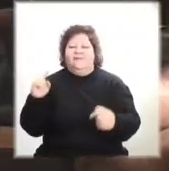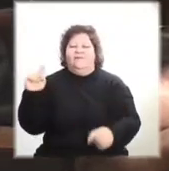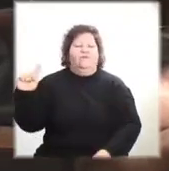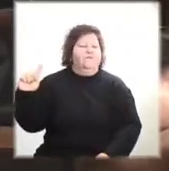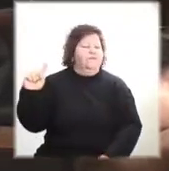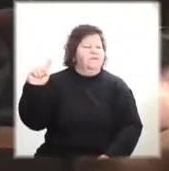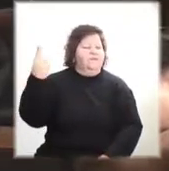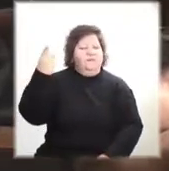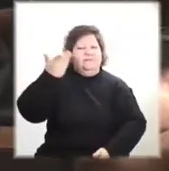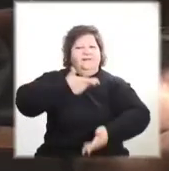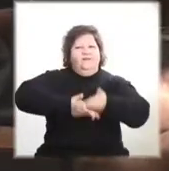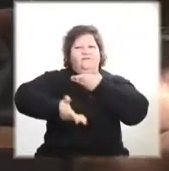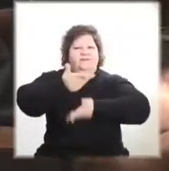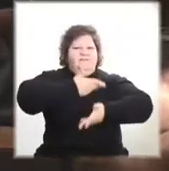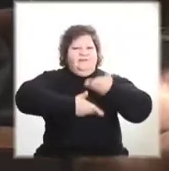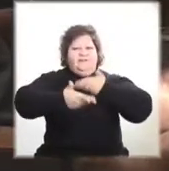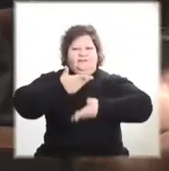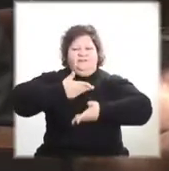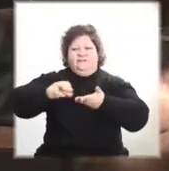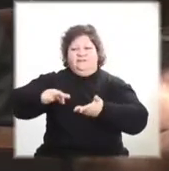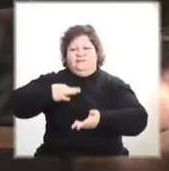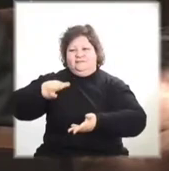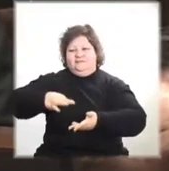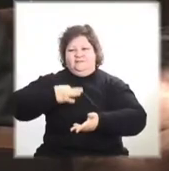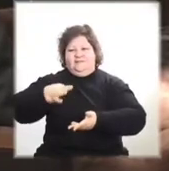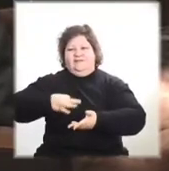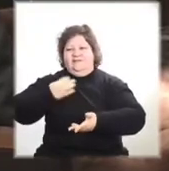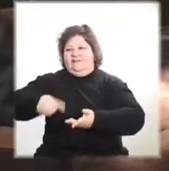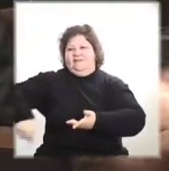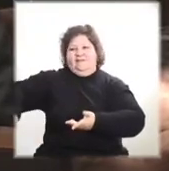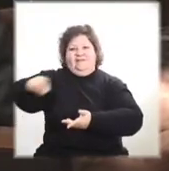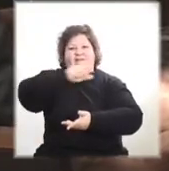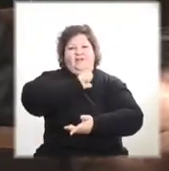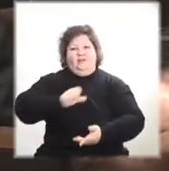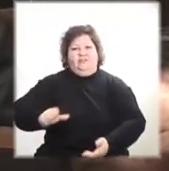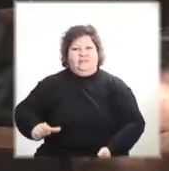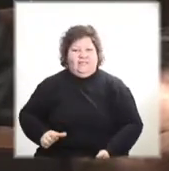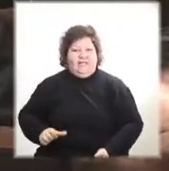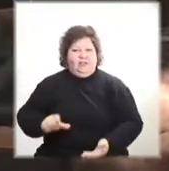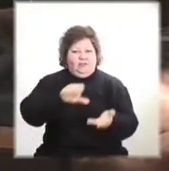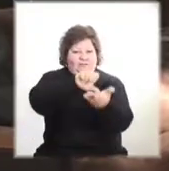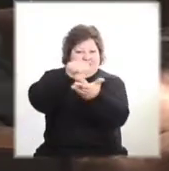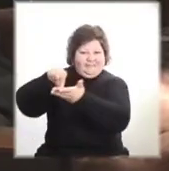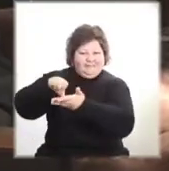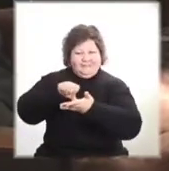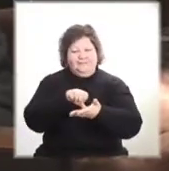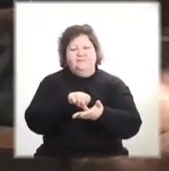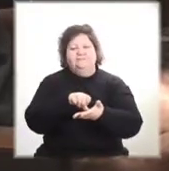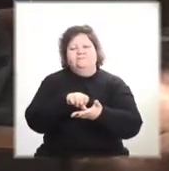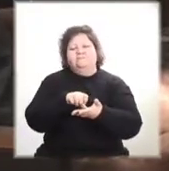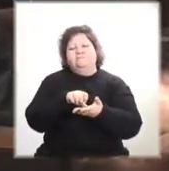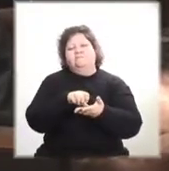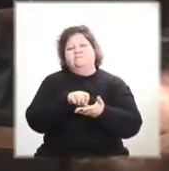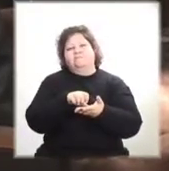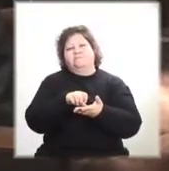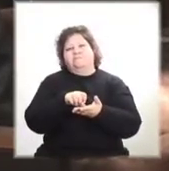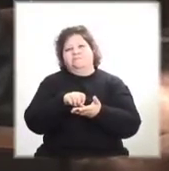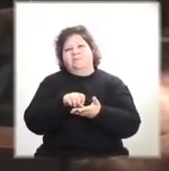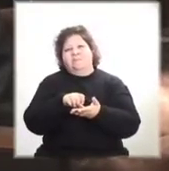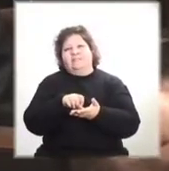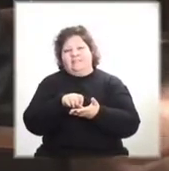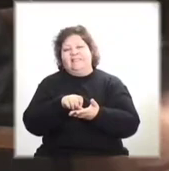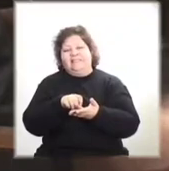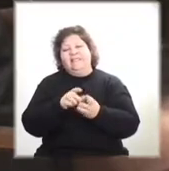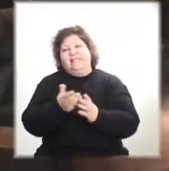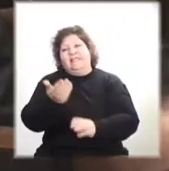fundamental en la convivencia de los estados. Incluso originalmente era parte de un capítulo de la cátedra